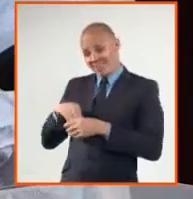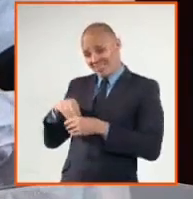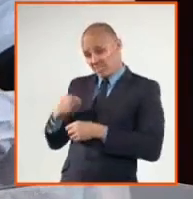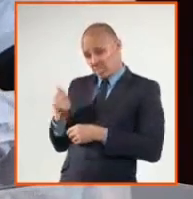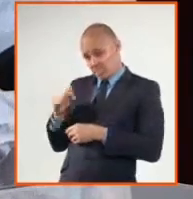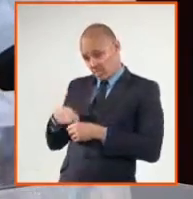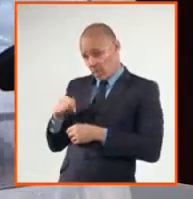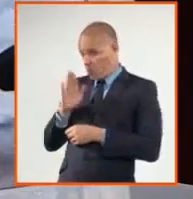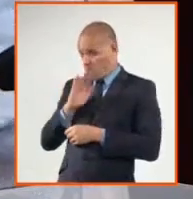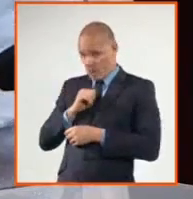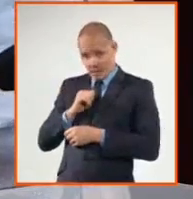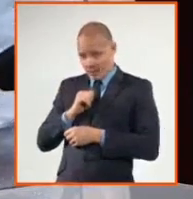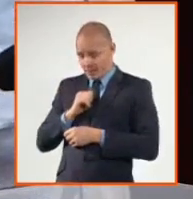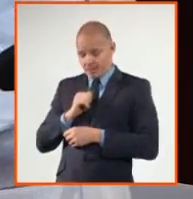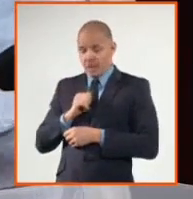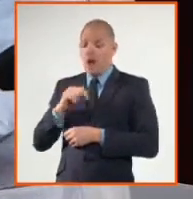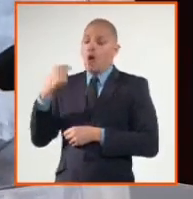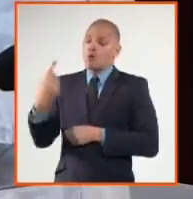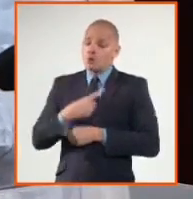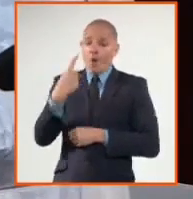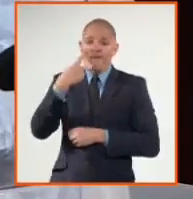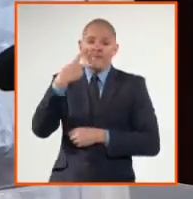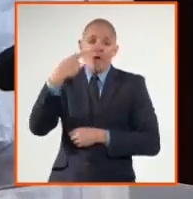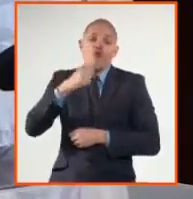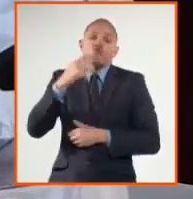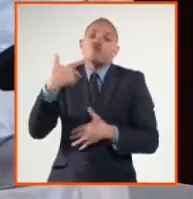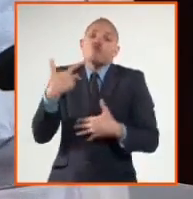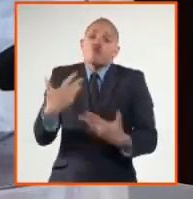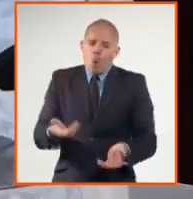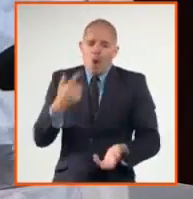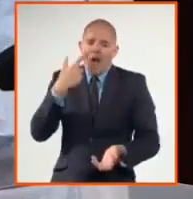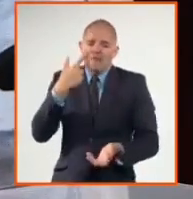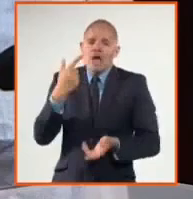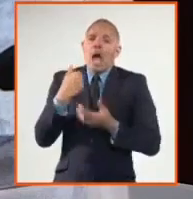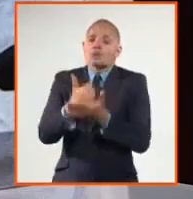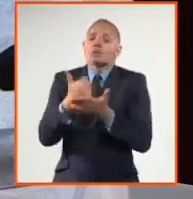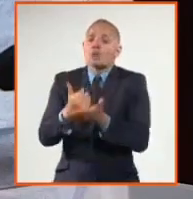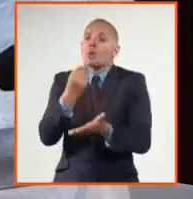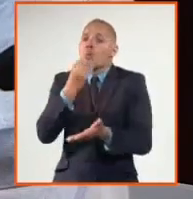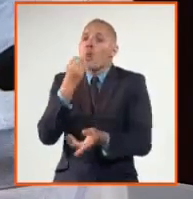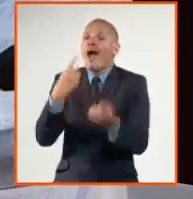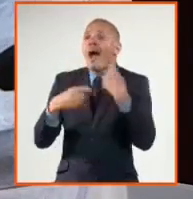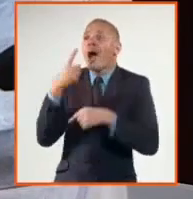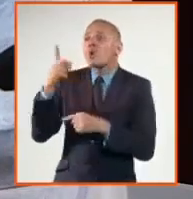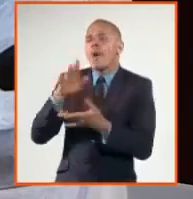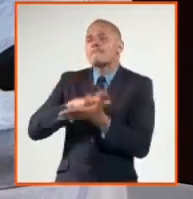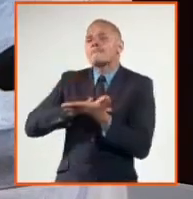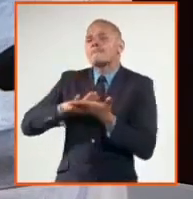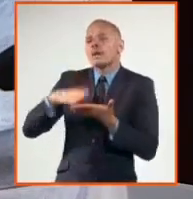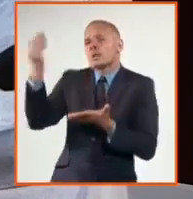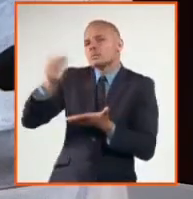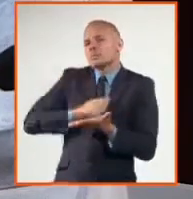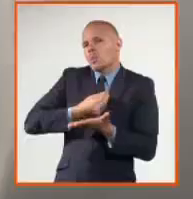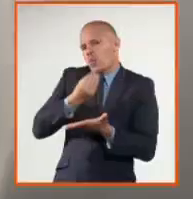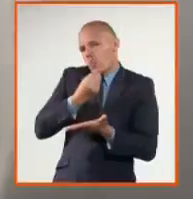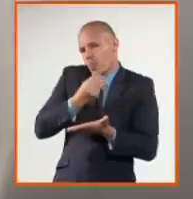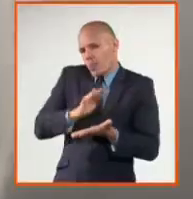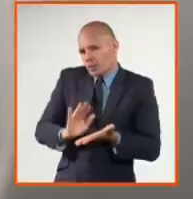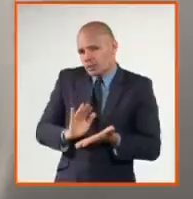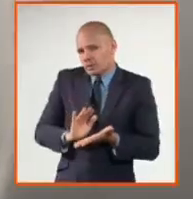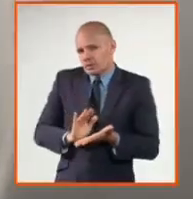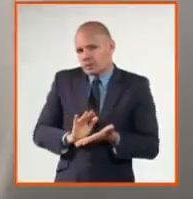varias opciones de financiamiento buscando opciones de crédito que nos permitan hacer este bloque vamos a la correlación